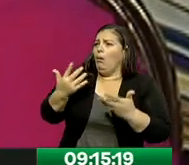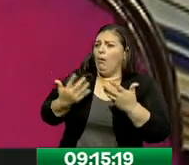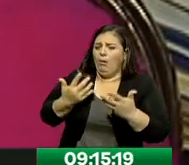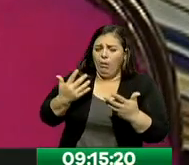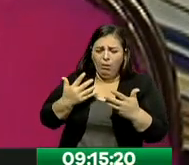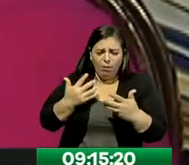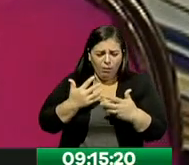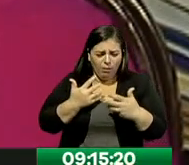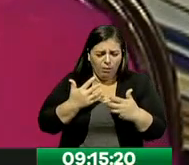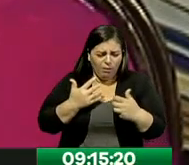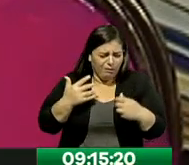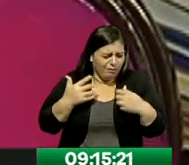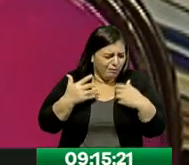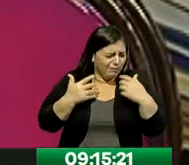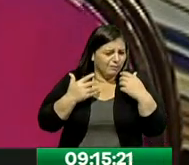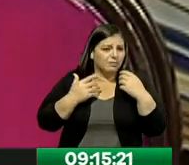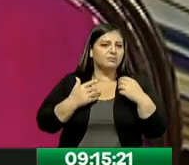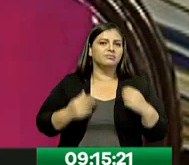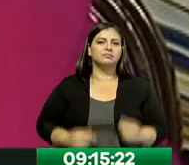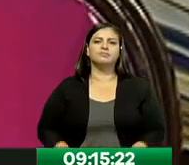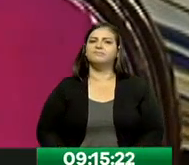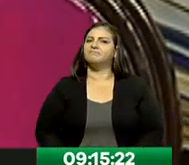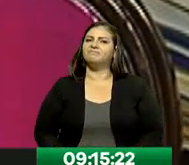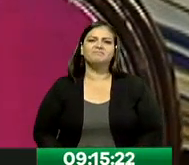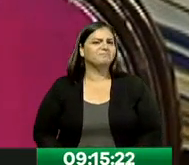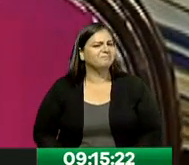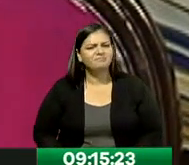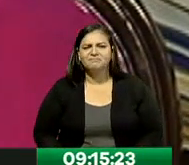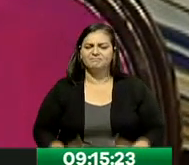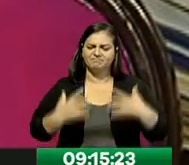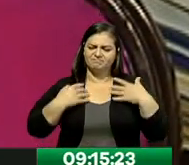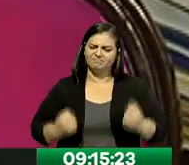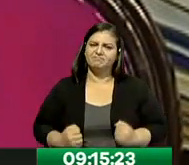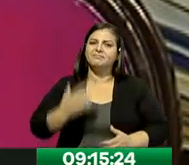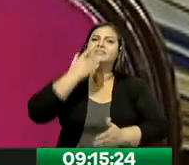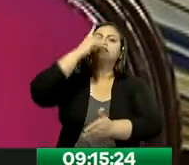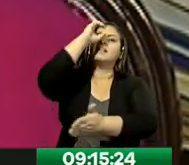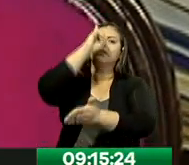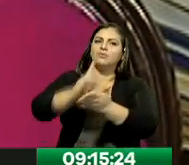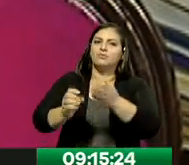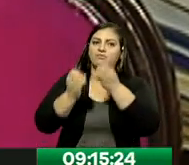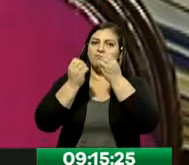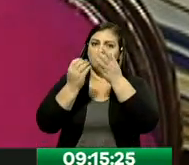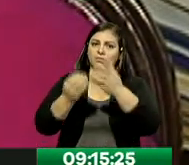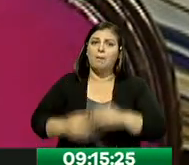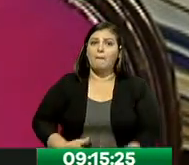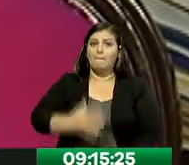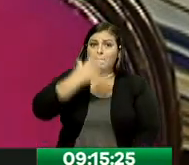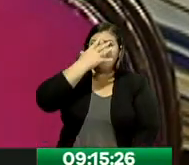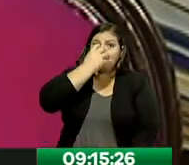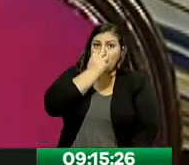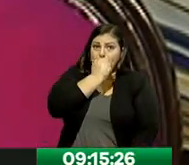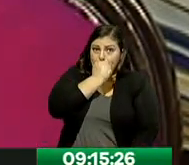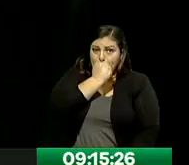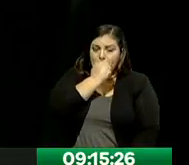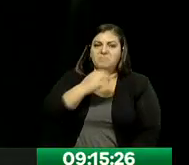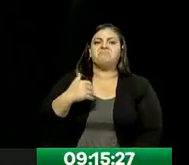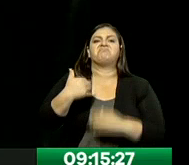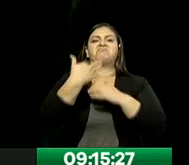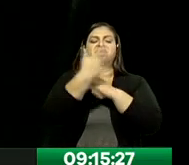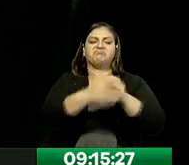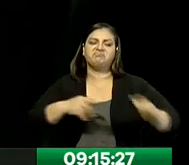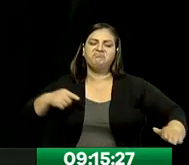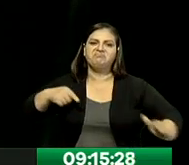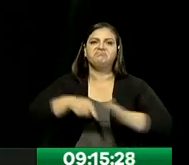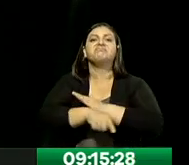ella se deja llevar por esas amenazas, realmente va a terminar muerta. Y por lo tanto, tiene que tomar acciones antes de que eso ocurra.